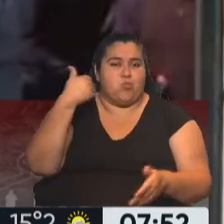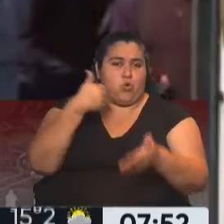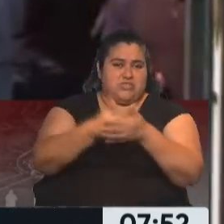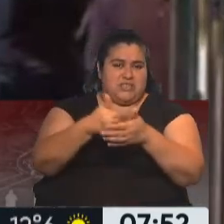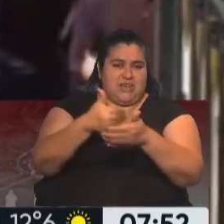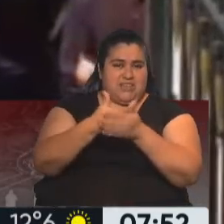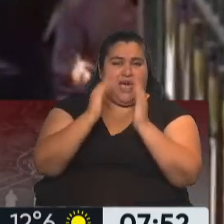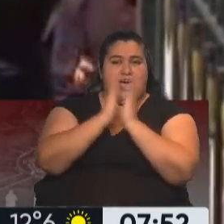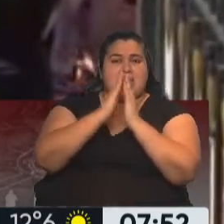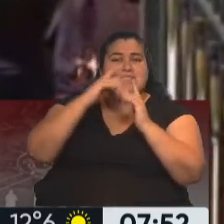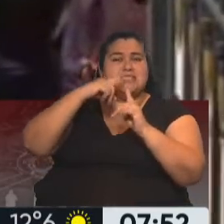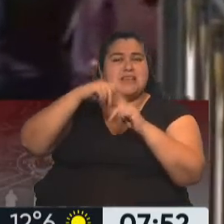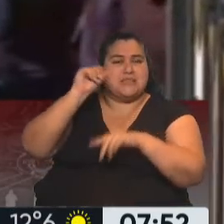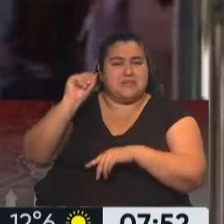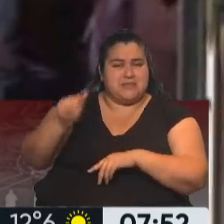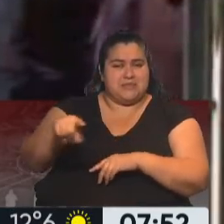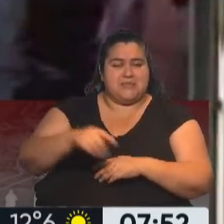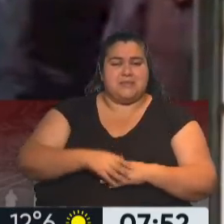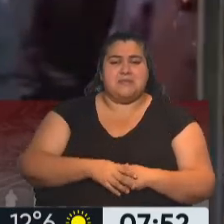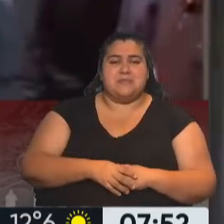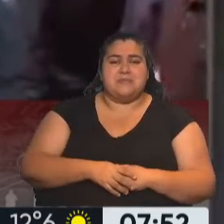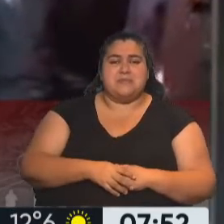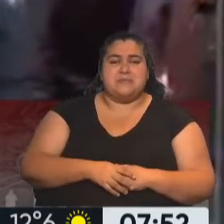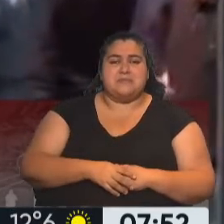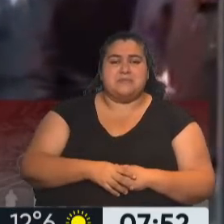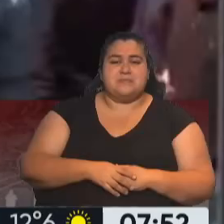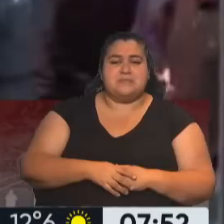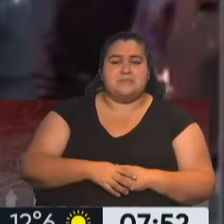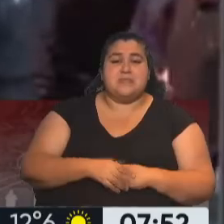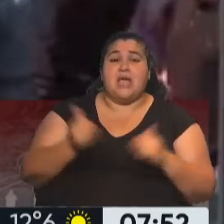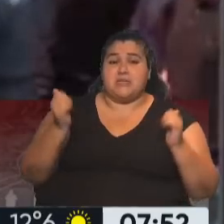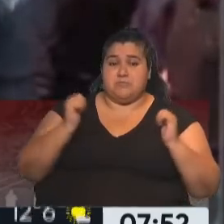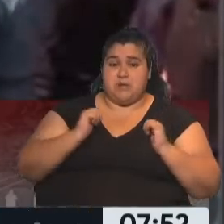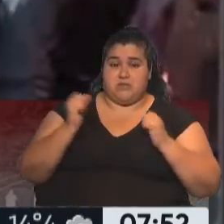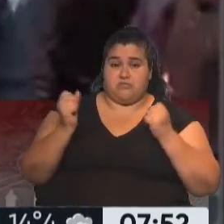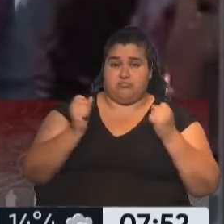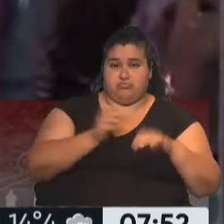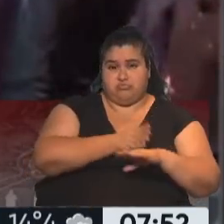Santa María la Mayor y muy cerca de que esté llegando el féretro de Francisco, a ver.